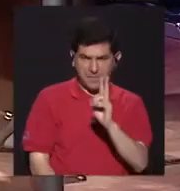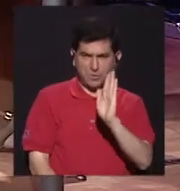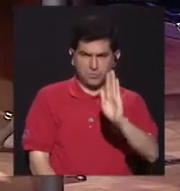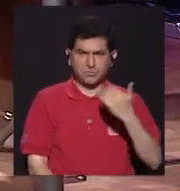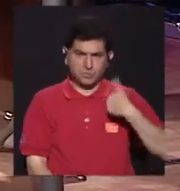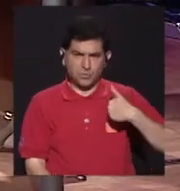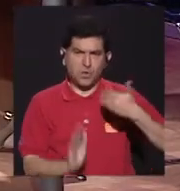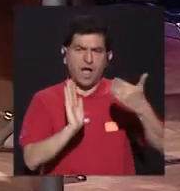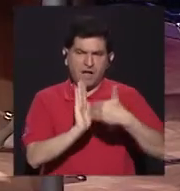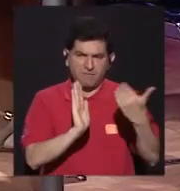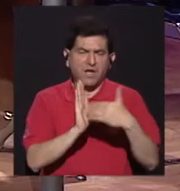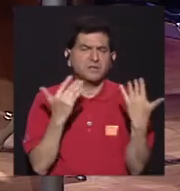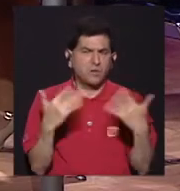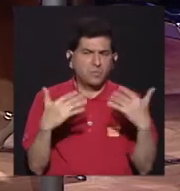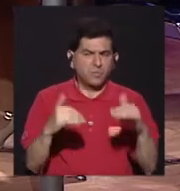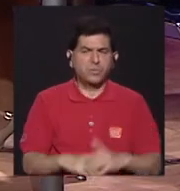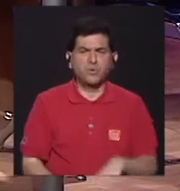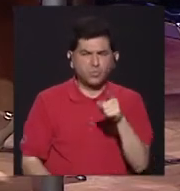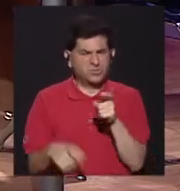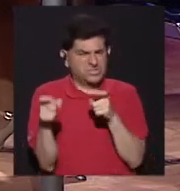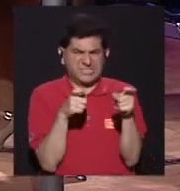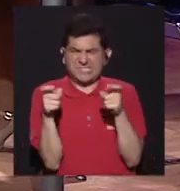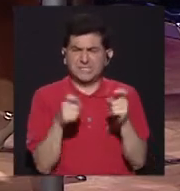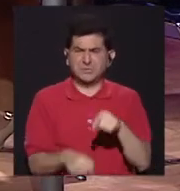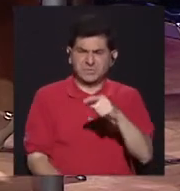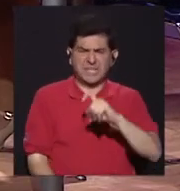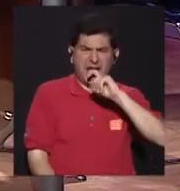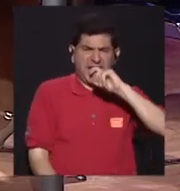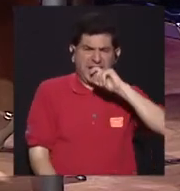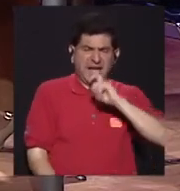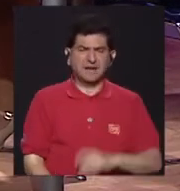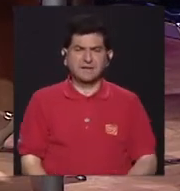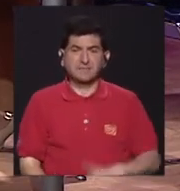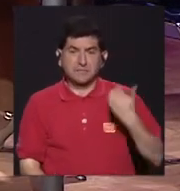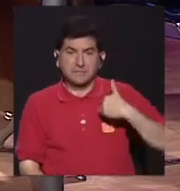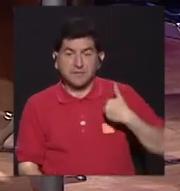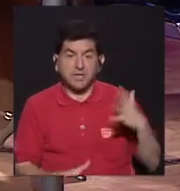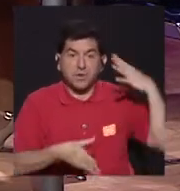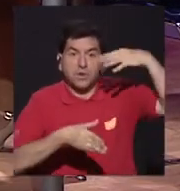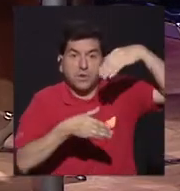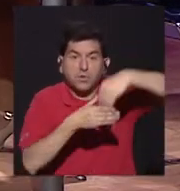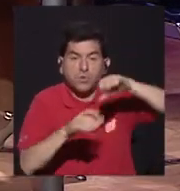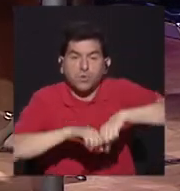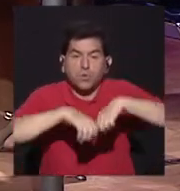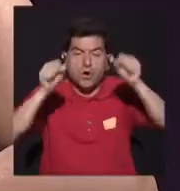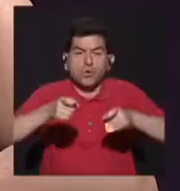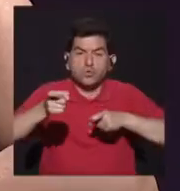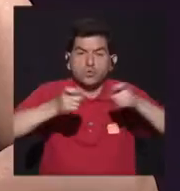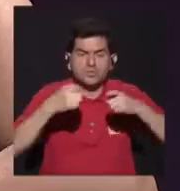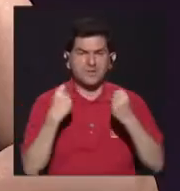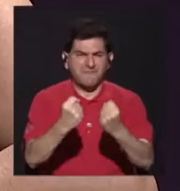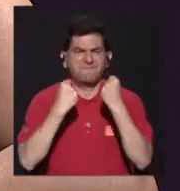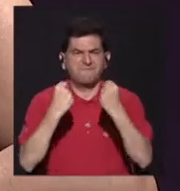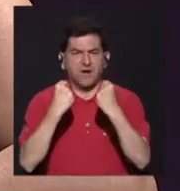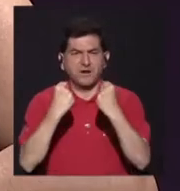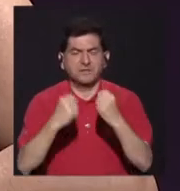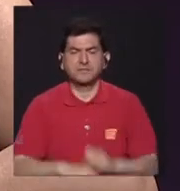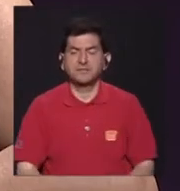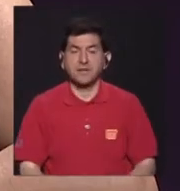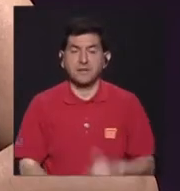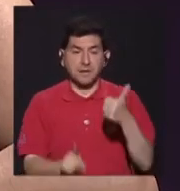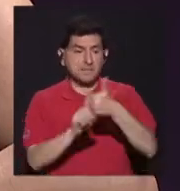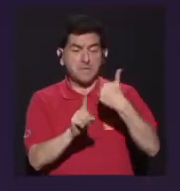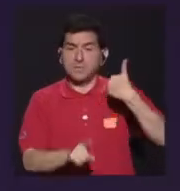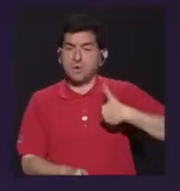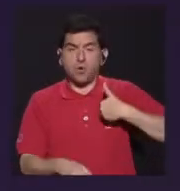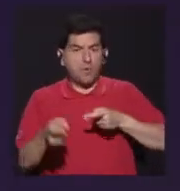masculinidad te está afectando mucho, son muy controlador, son muy celoso. La masculinidad se involucró de un sistema de control tan fuerte que ni siquiera el mismo hombre